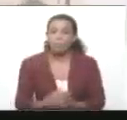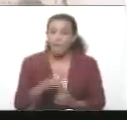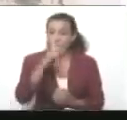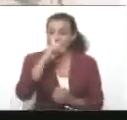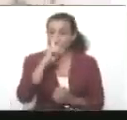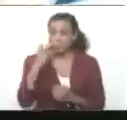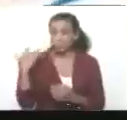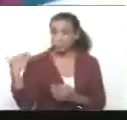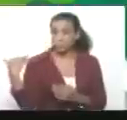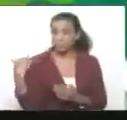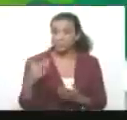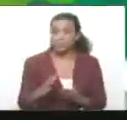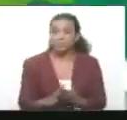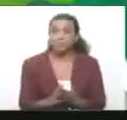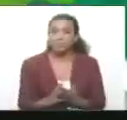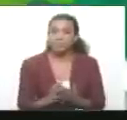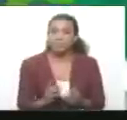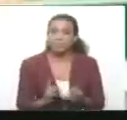correcto